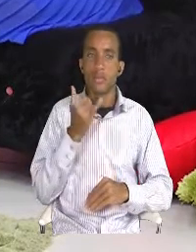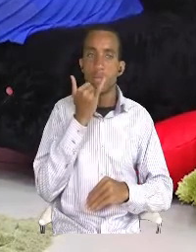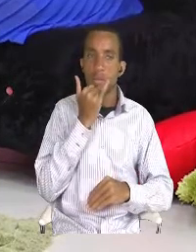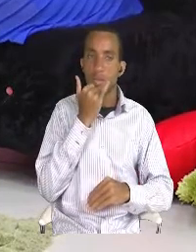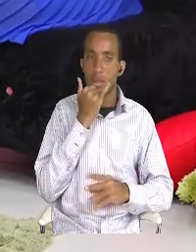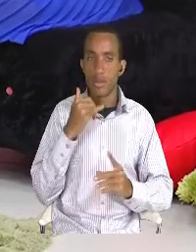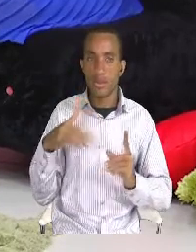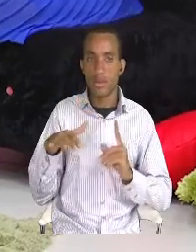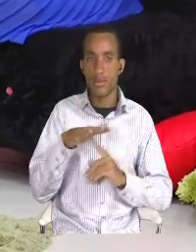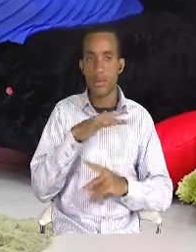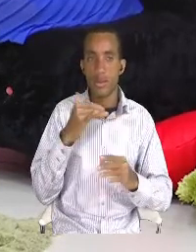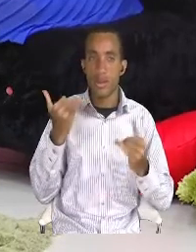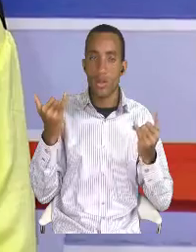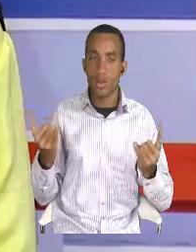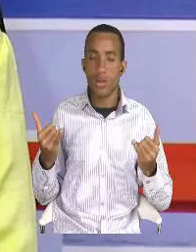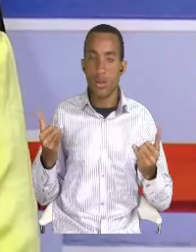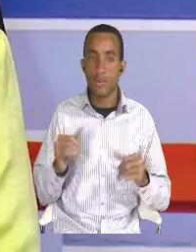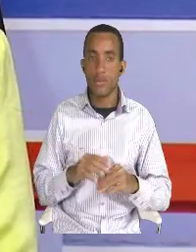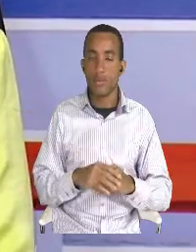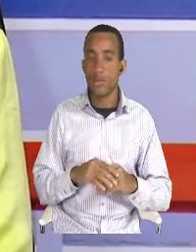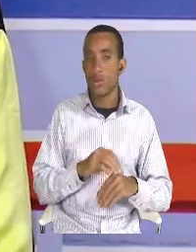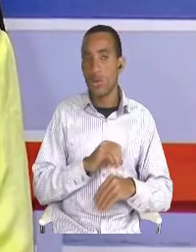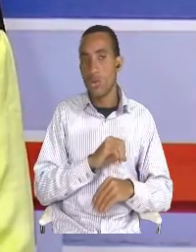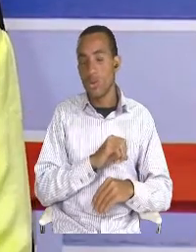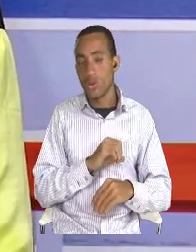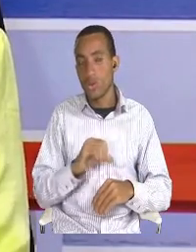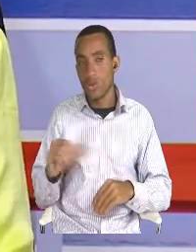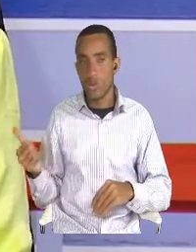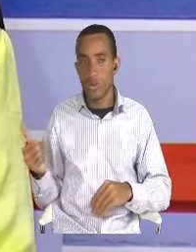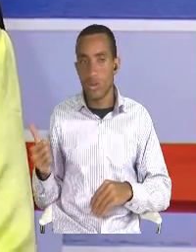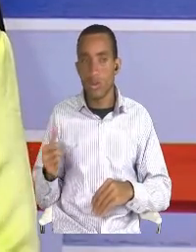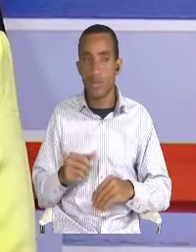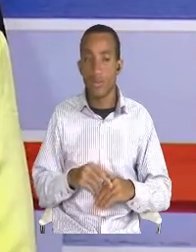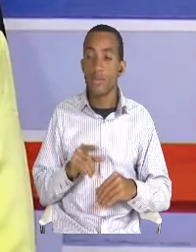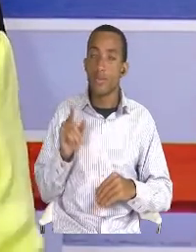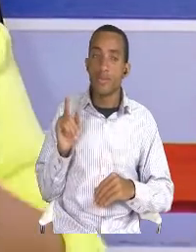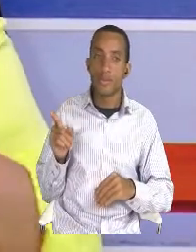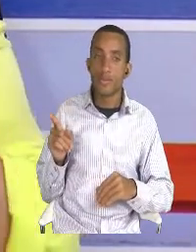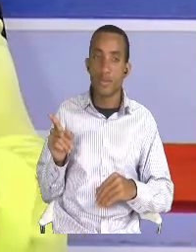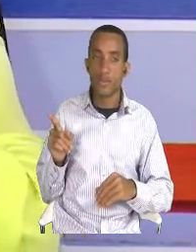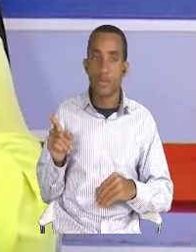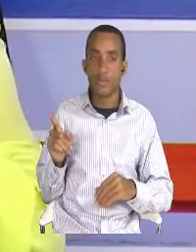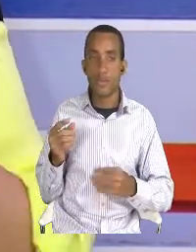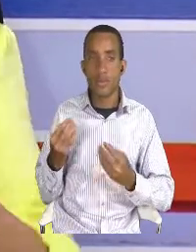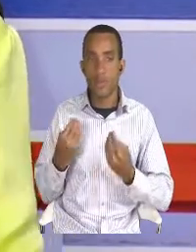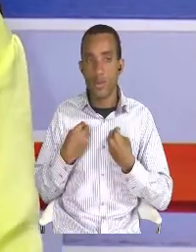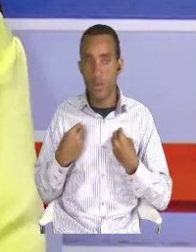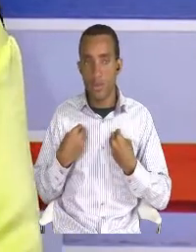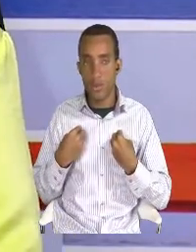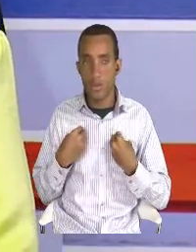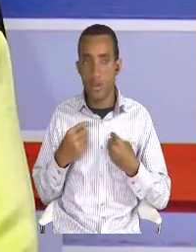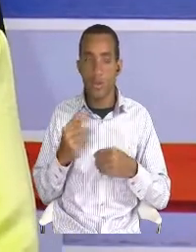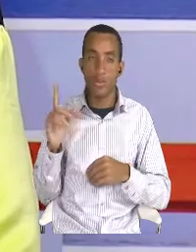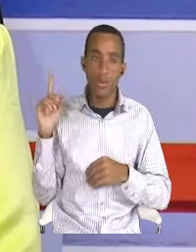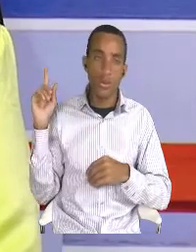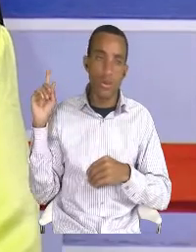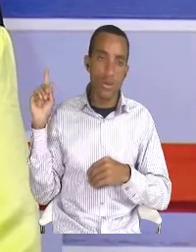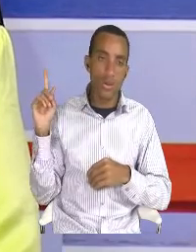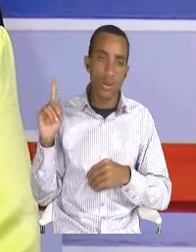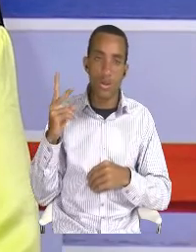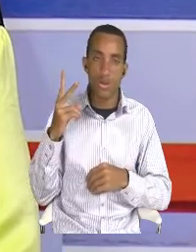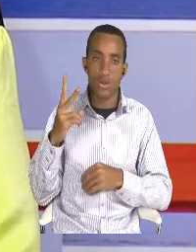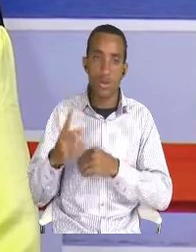situación? En el momento en el que él convive con la persona, o ella convive con la persona que está conviviendo en estos momentos y transcurren 2 años,